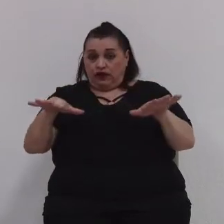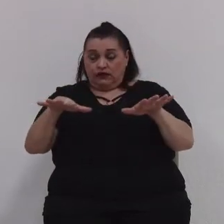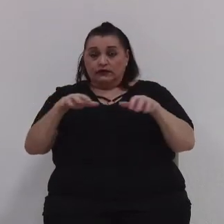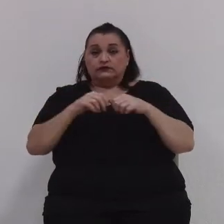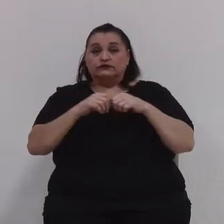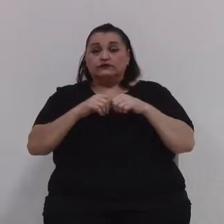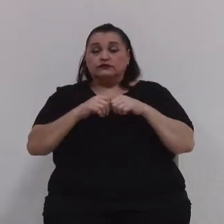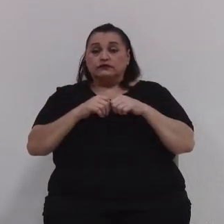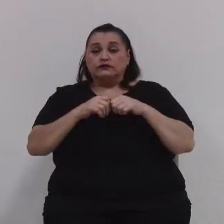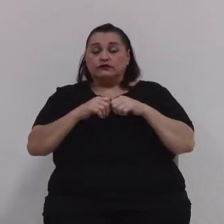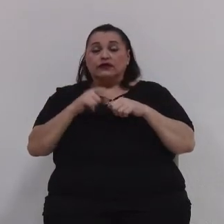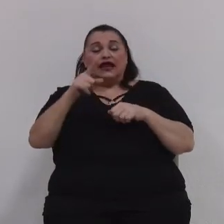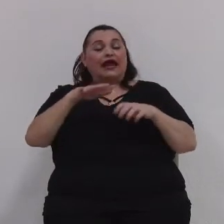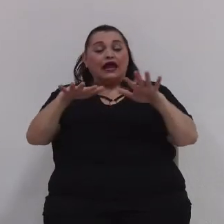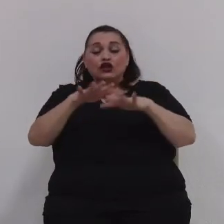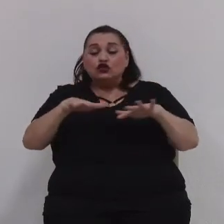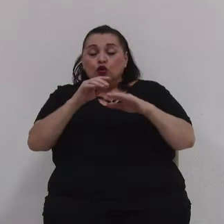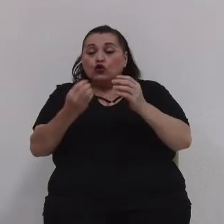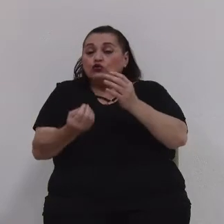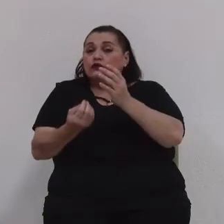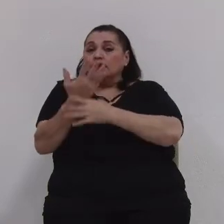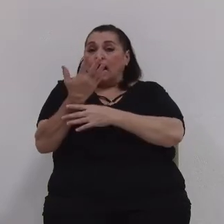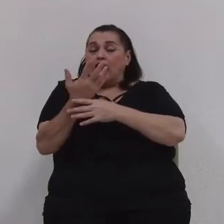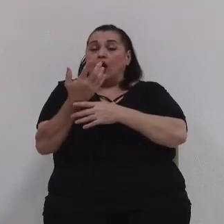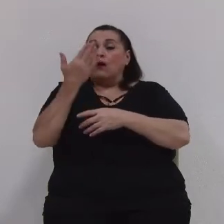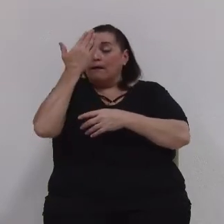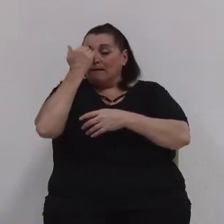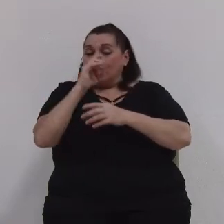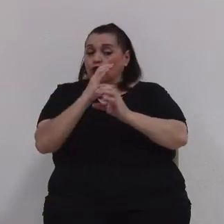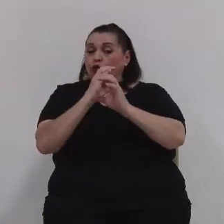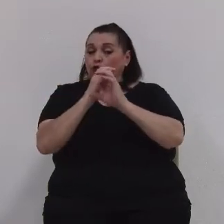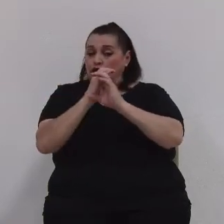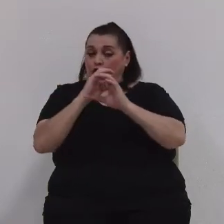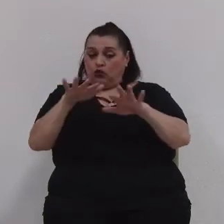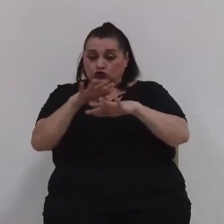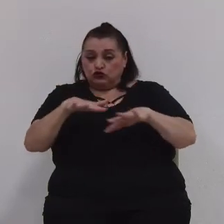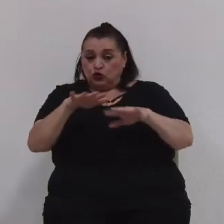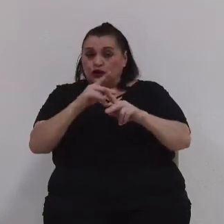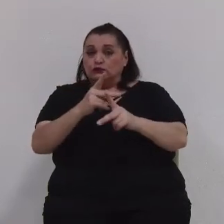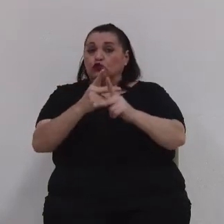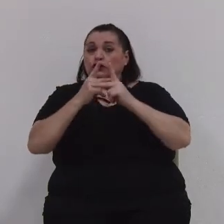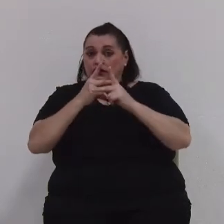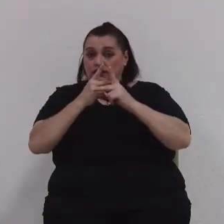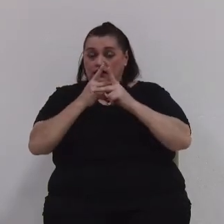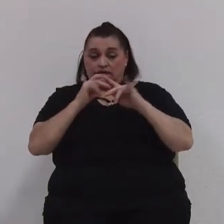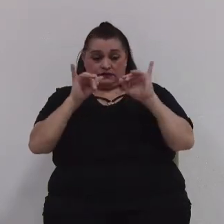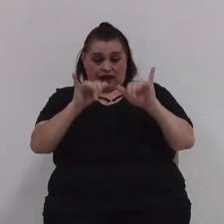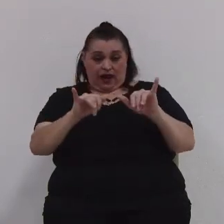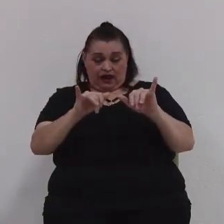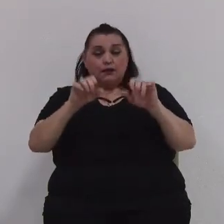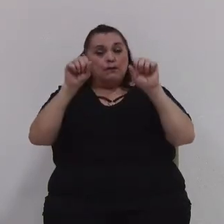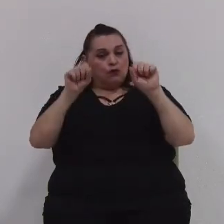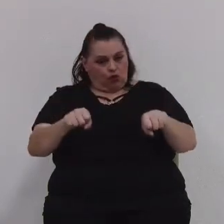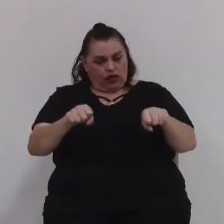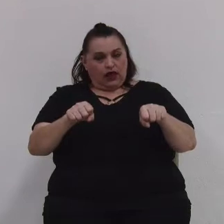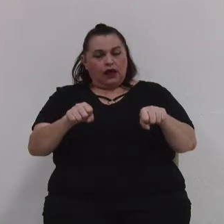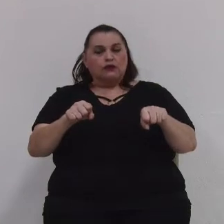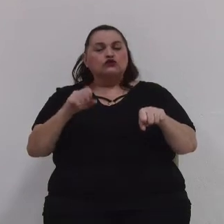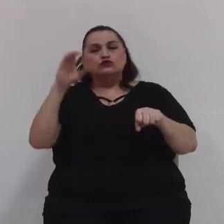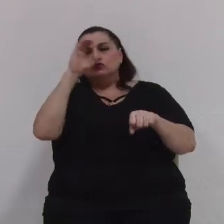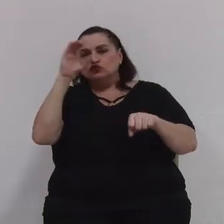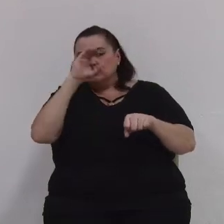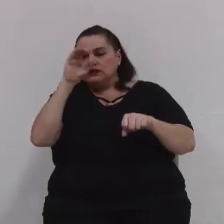digamos, crear un entorno de amortiguamiento real a las zonas protegidas. Me parece que ahí sí podemos usar el liderazgo internacional nuestro